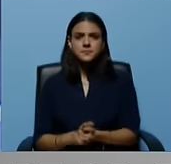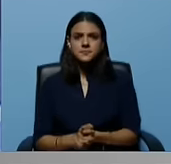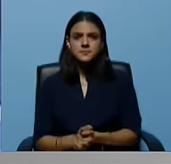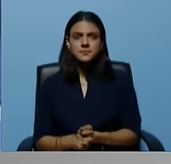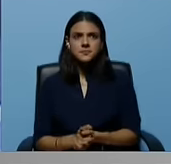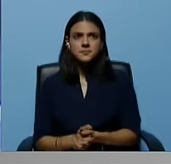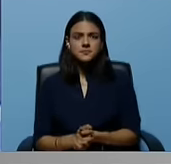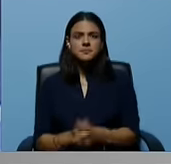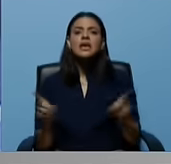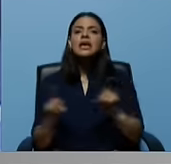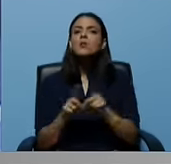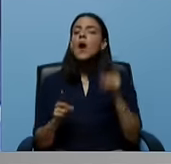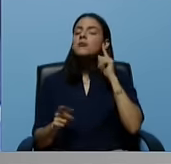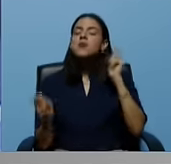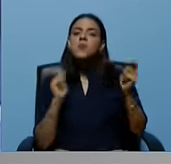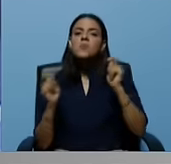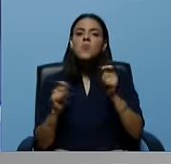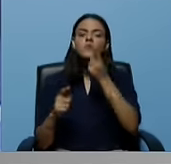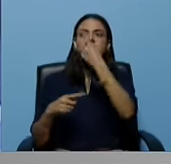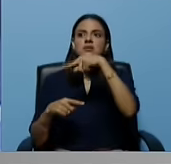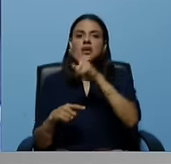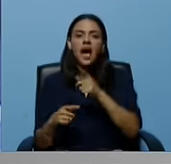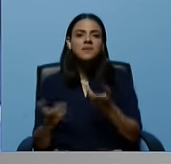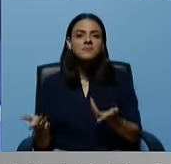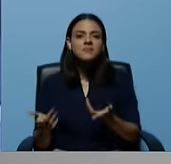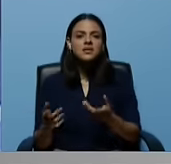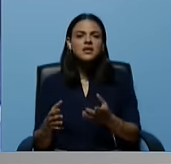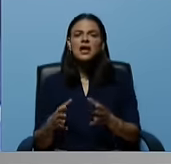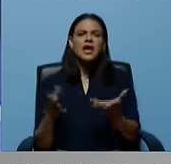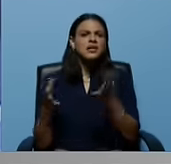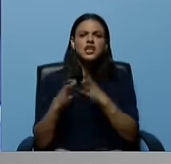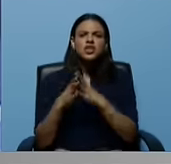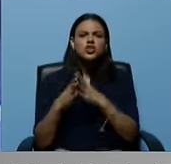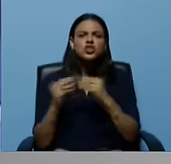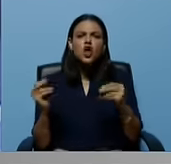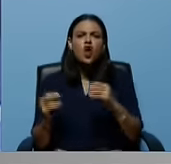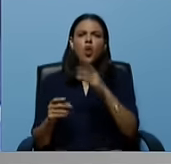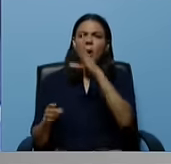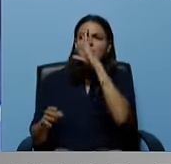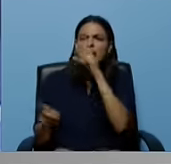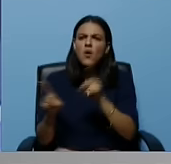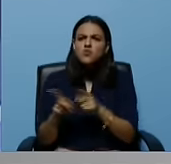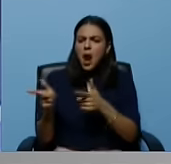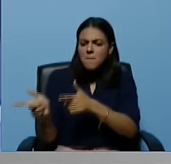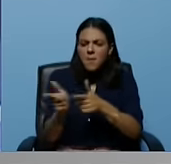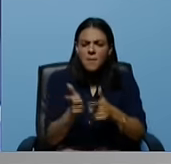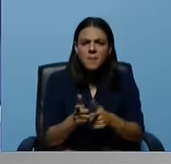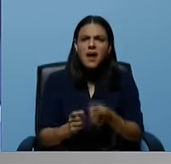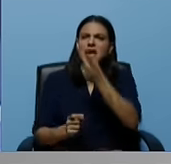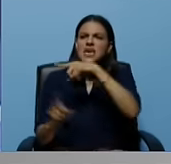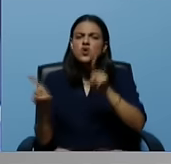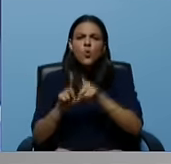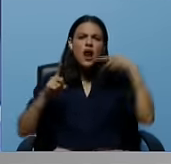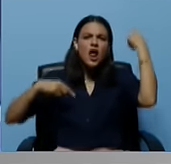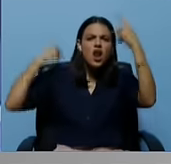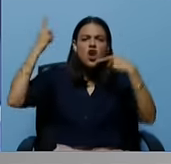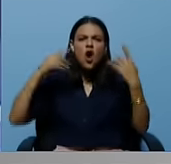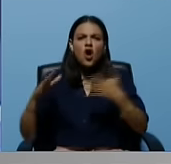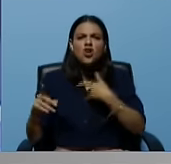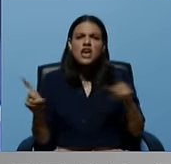Como dice la canción de Joaquín Sabina, y es que todos los vascos van con metralleta y están todos locos por ser de la